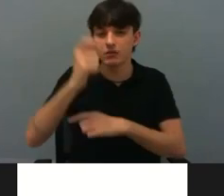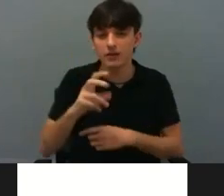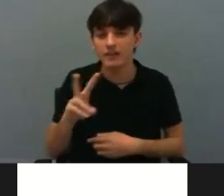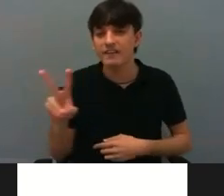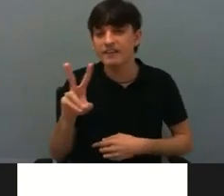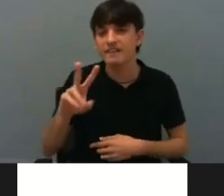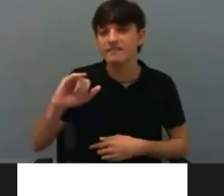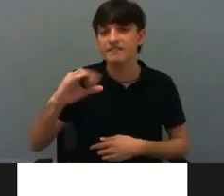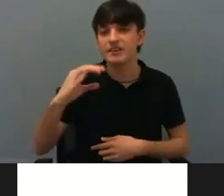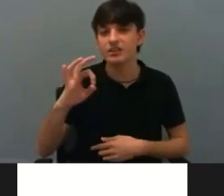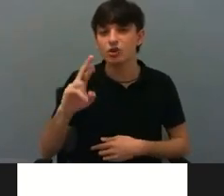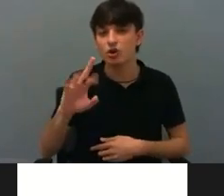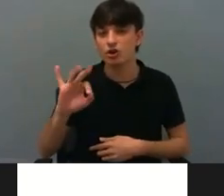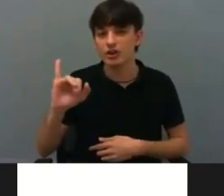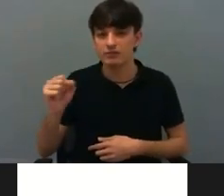de Avapaz en Valencia.